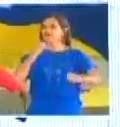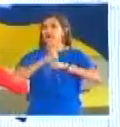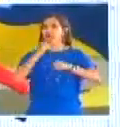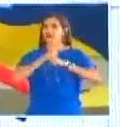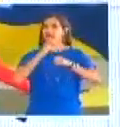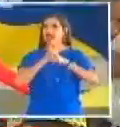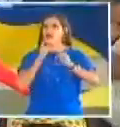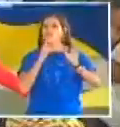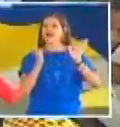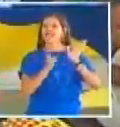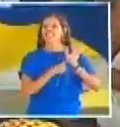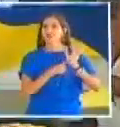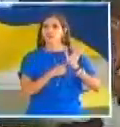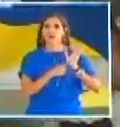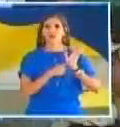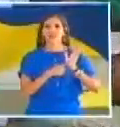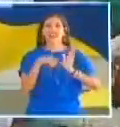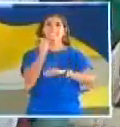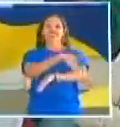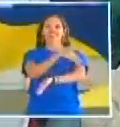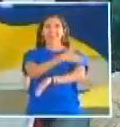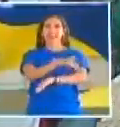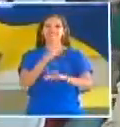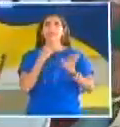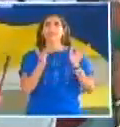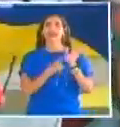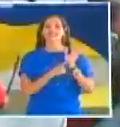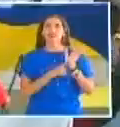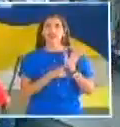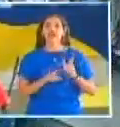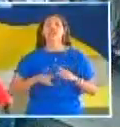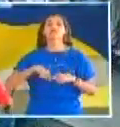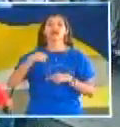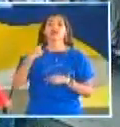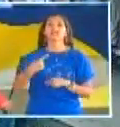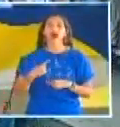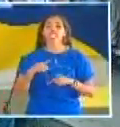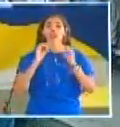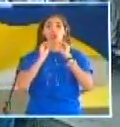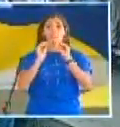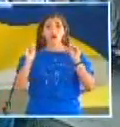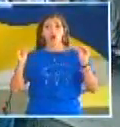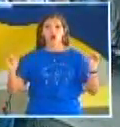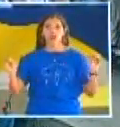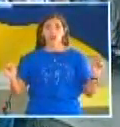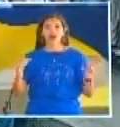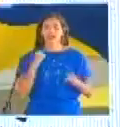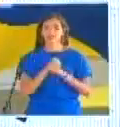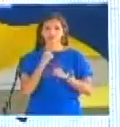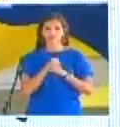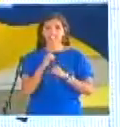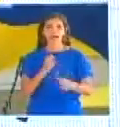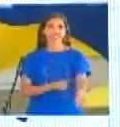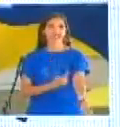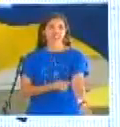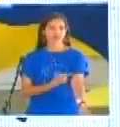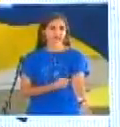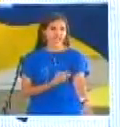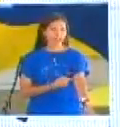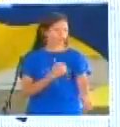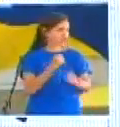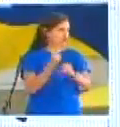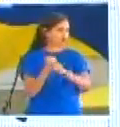máximo, calle máxima. Y mañana convoco a la clase obrera, a mis hermanos